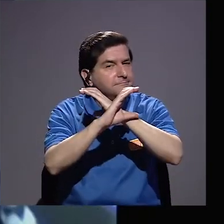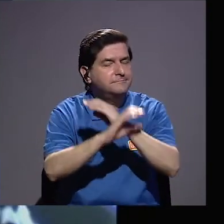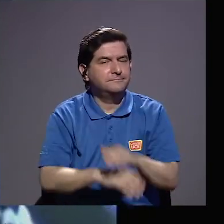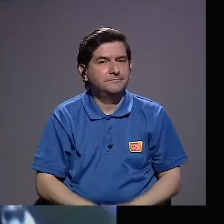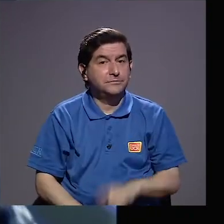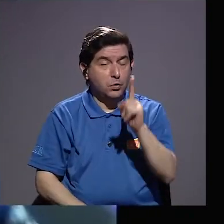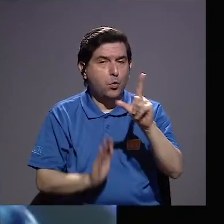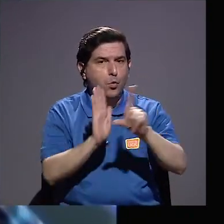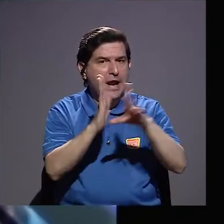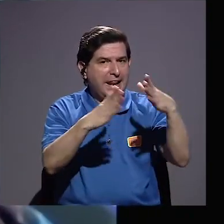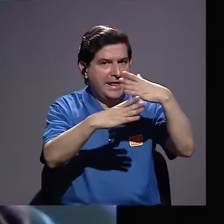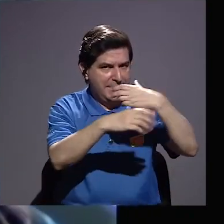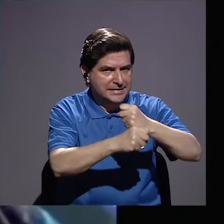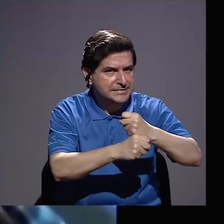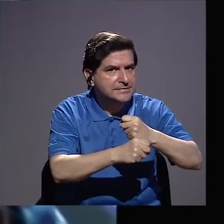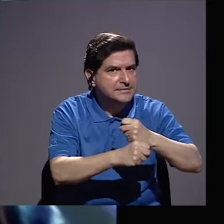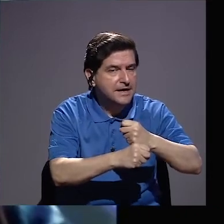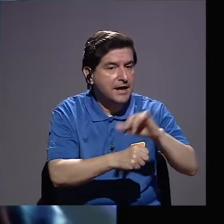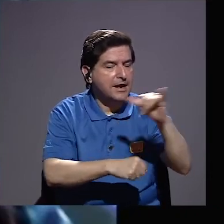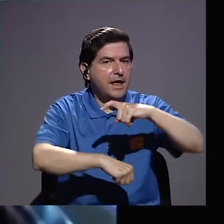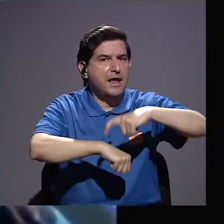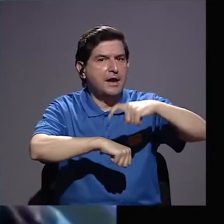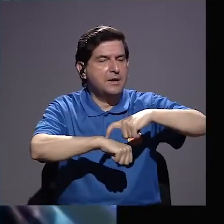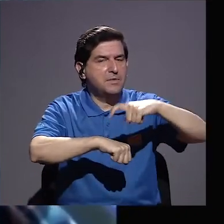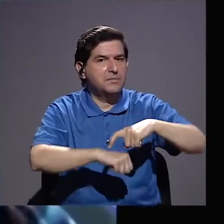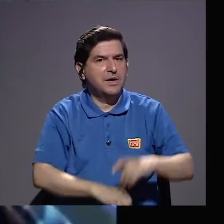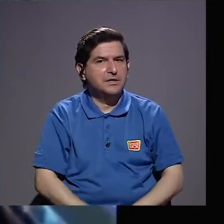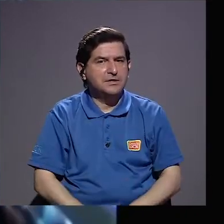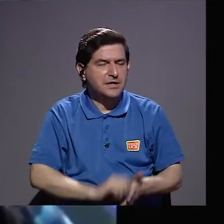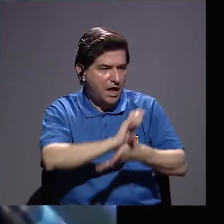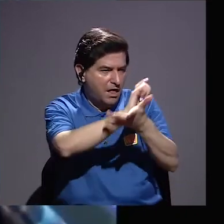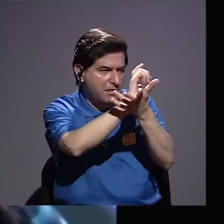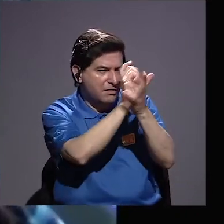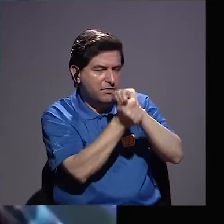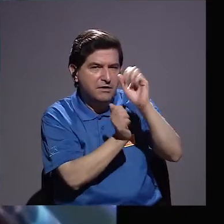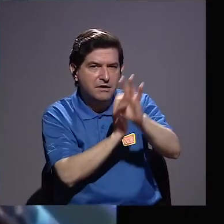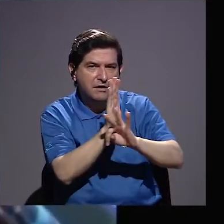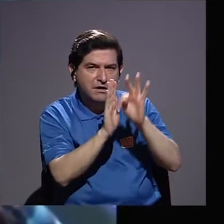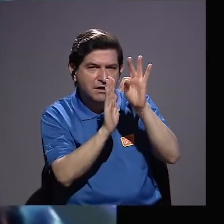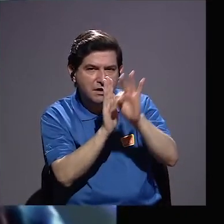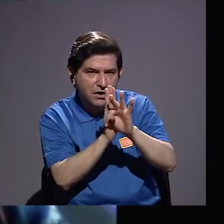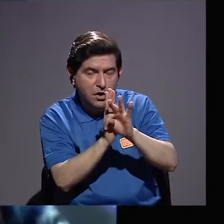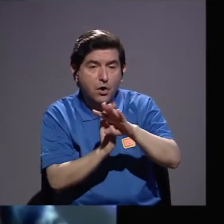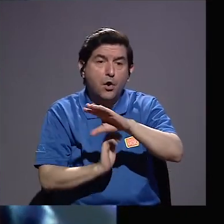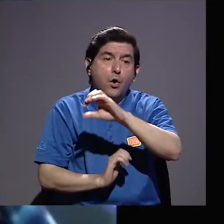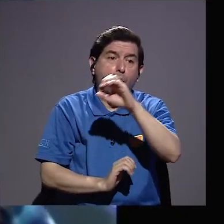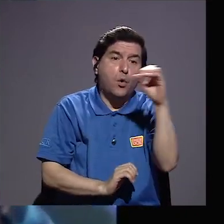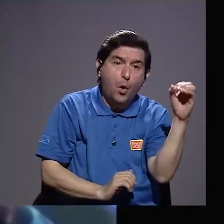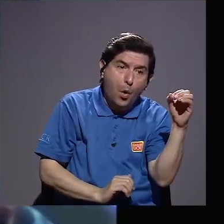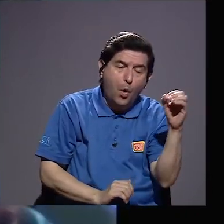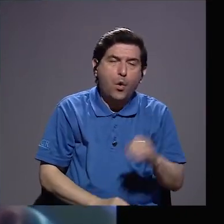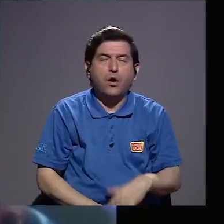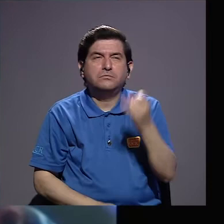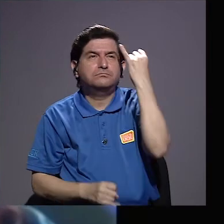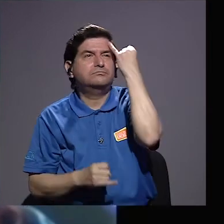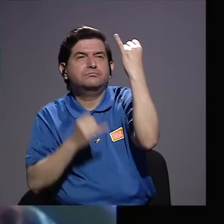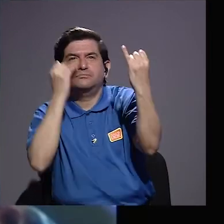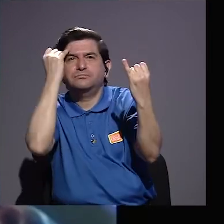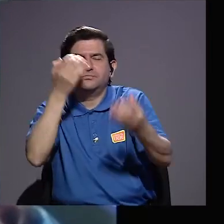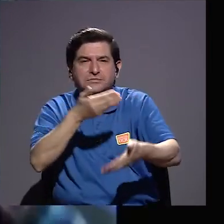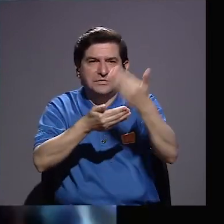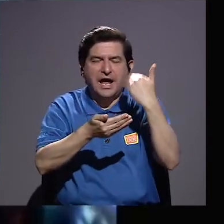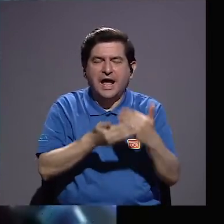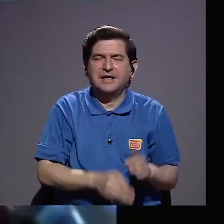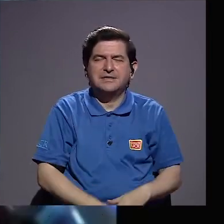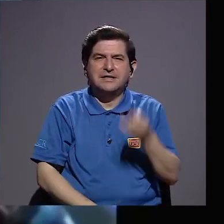de tratar de, cuando se hace una ley así, que al mismo tiempo vaya cambiando los estereotipos o las